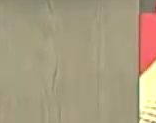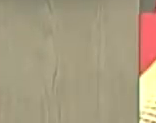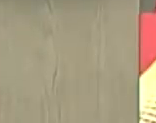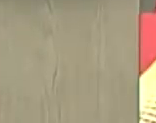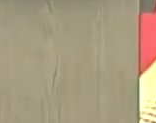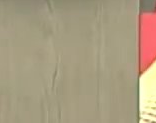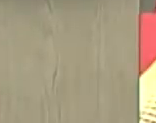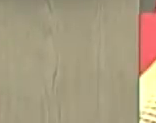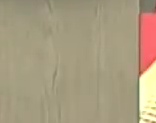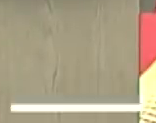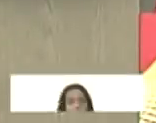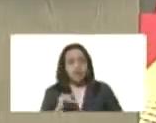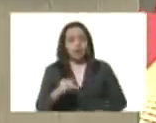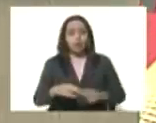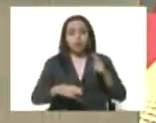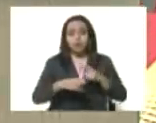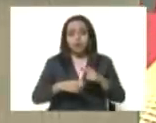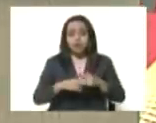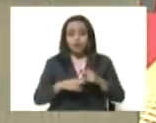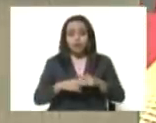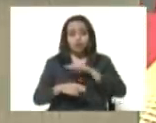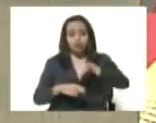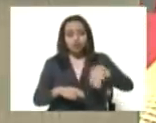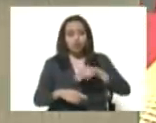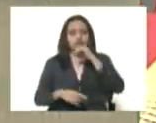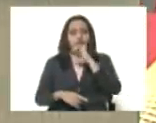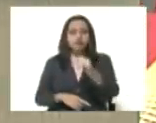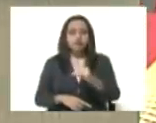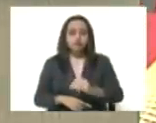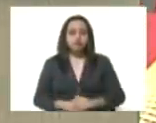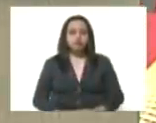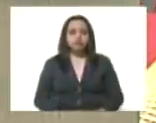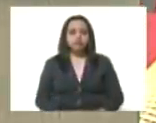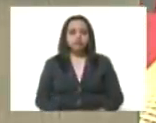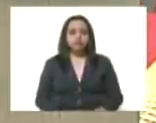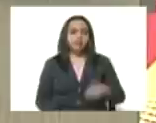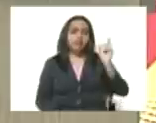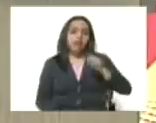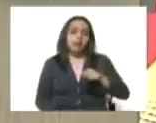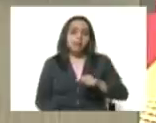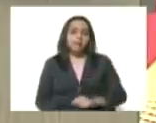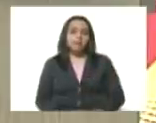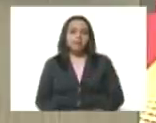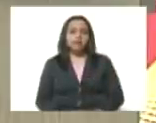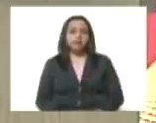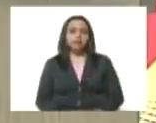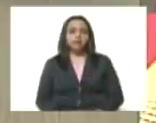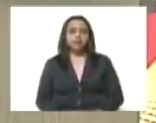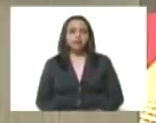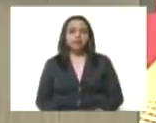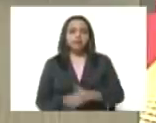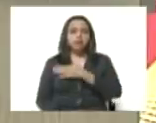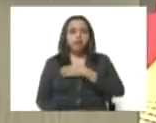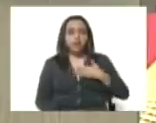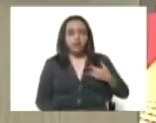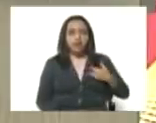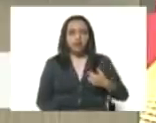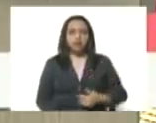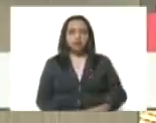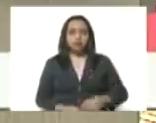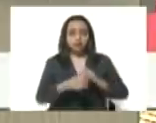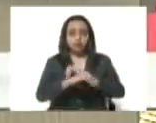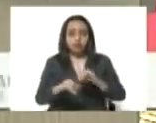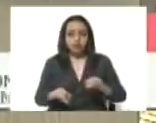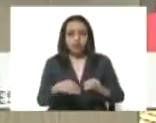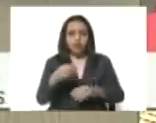es la amenaza que siempre hemos denunciado. Por otro lado, queremos despedirnos, no sin antes